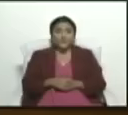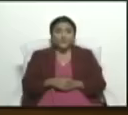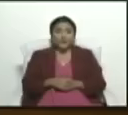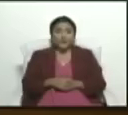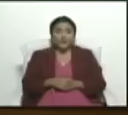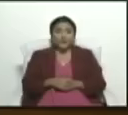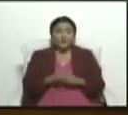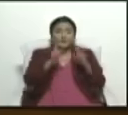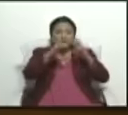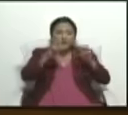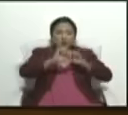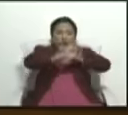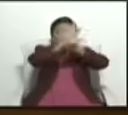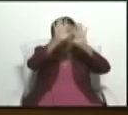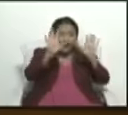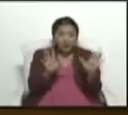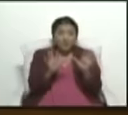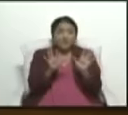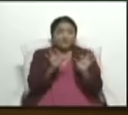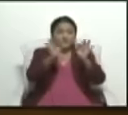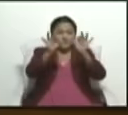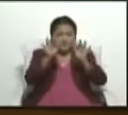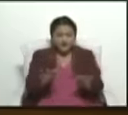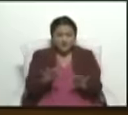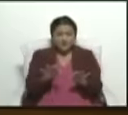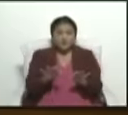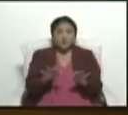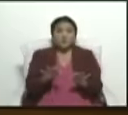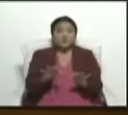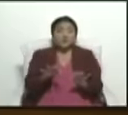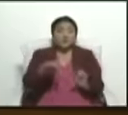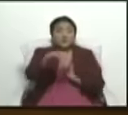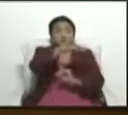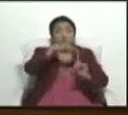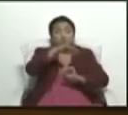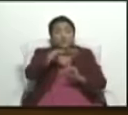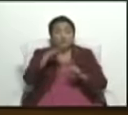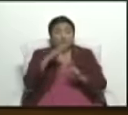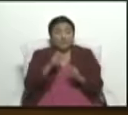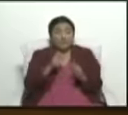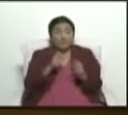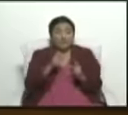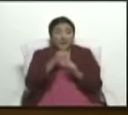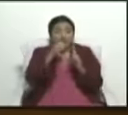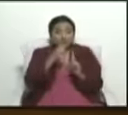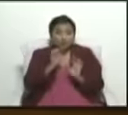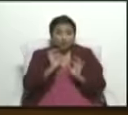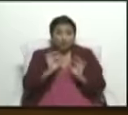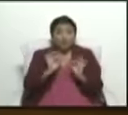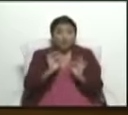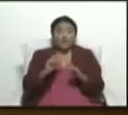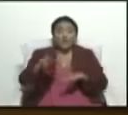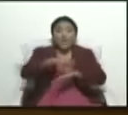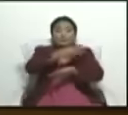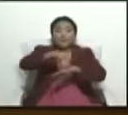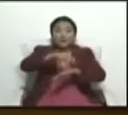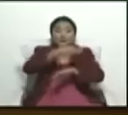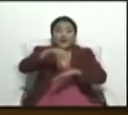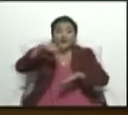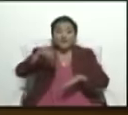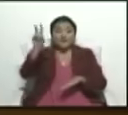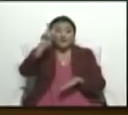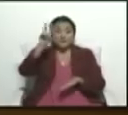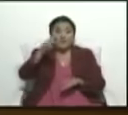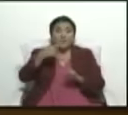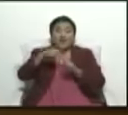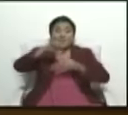definitivo de un caso que causó conmoción en el mundo de la música en nuestro país y de